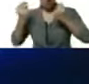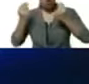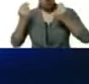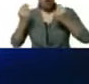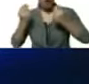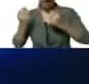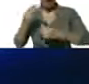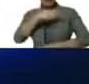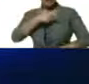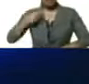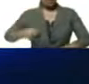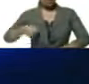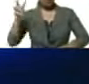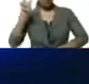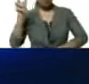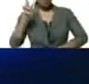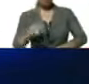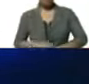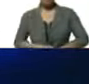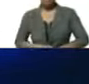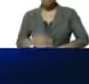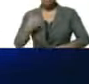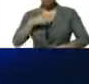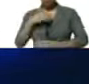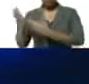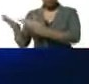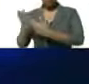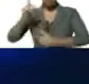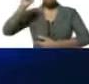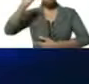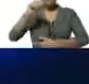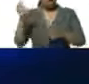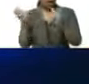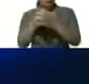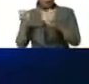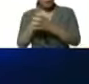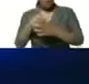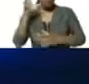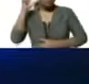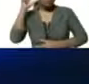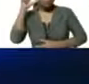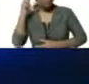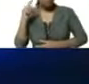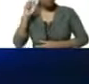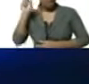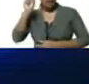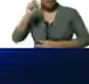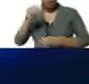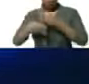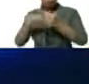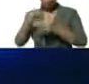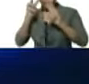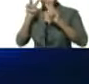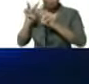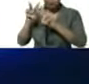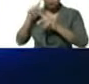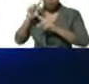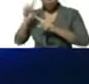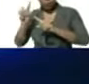entre China y Venezuela. Hemos recibido también equipos de ultrasonido donde se van a reforzar los